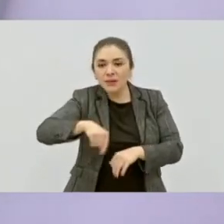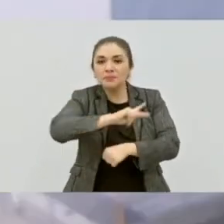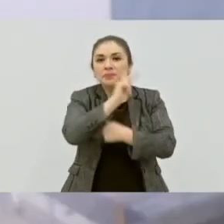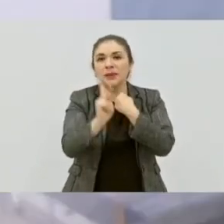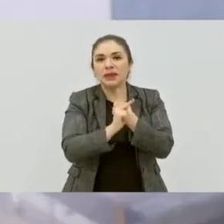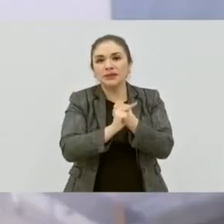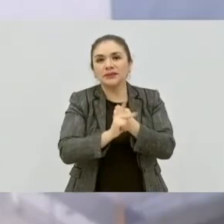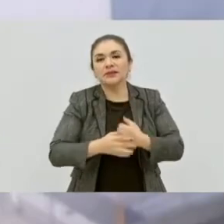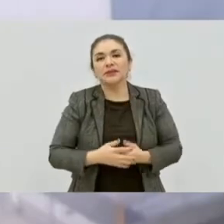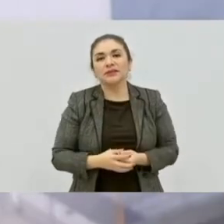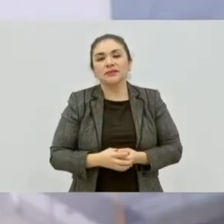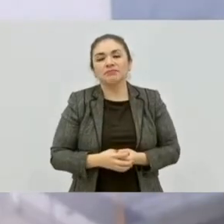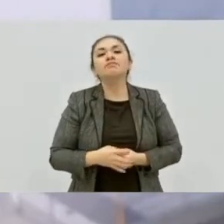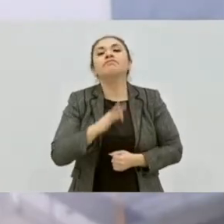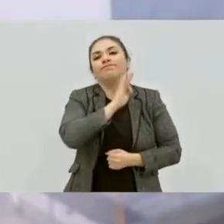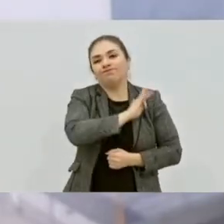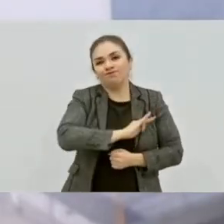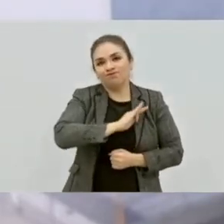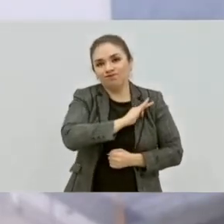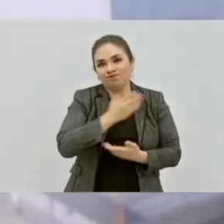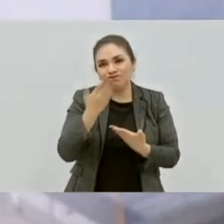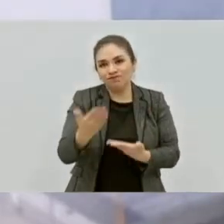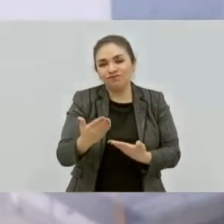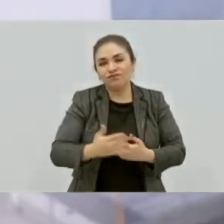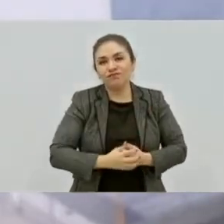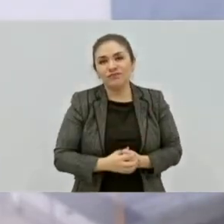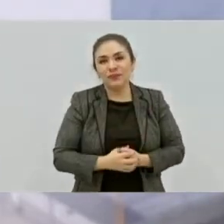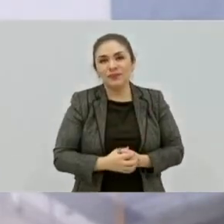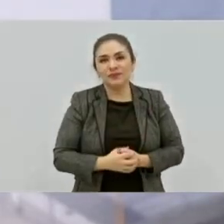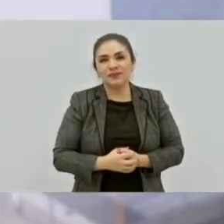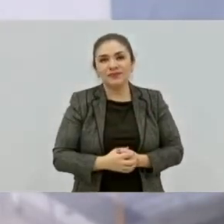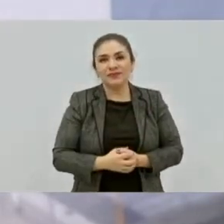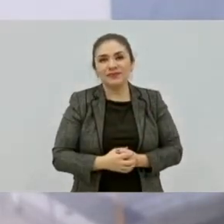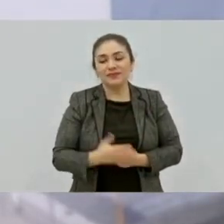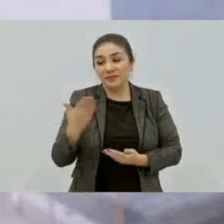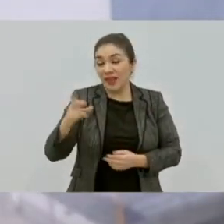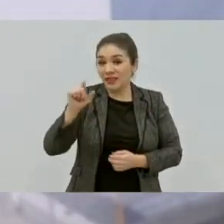país. Felicidades.